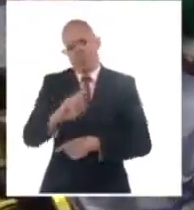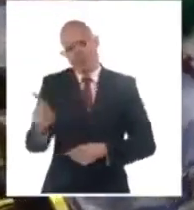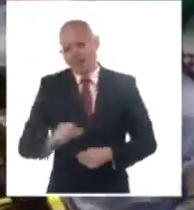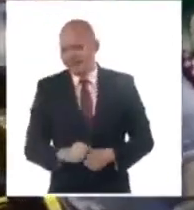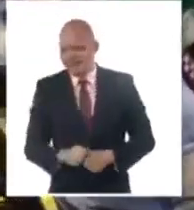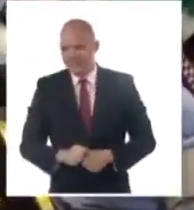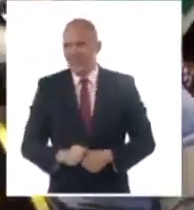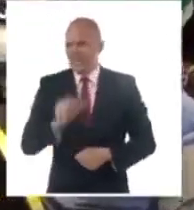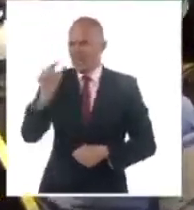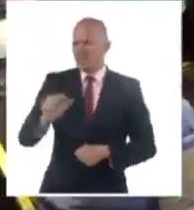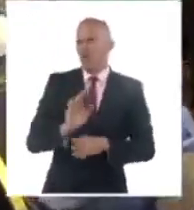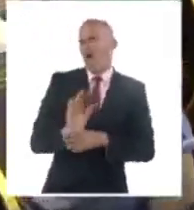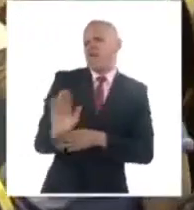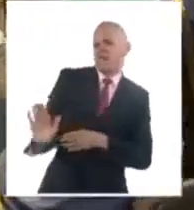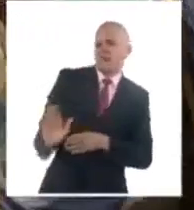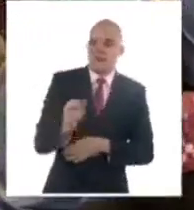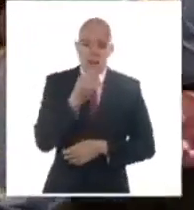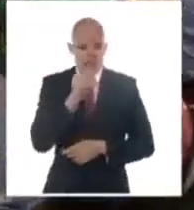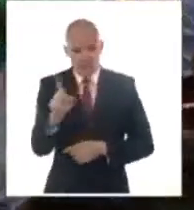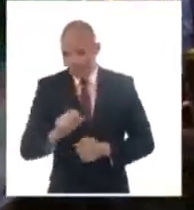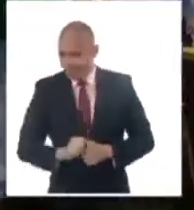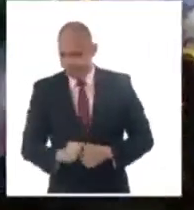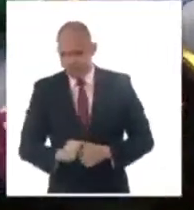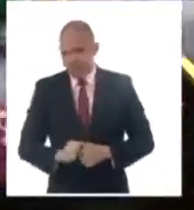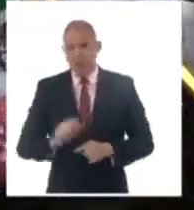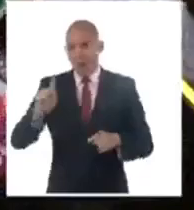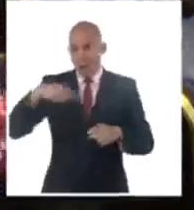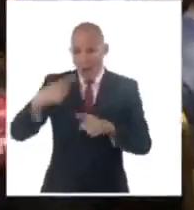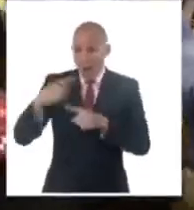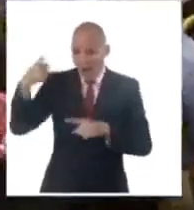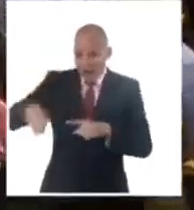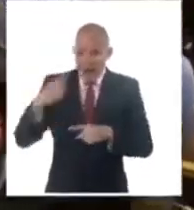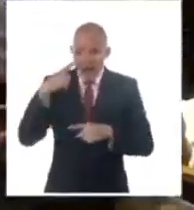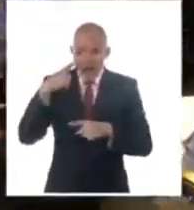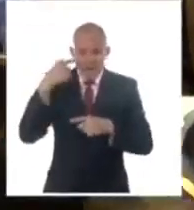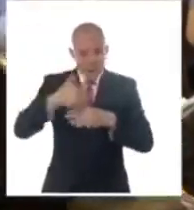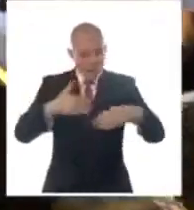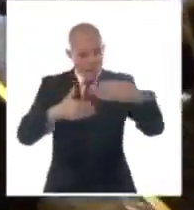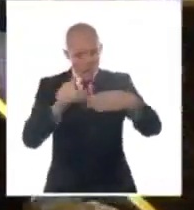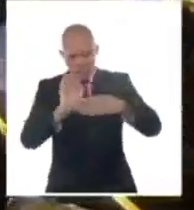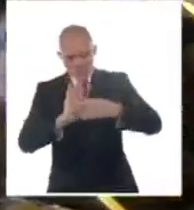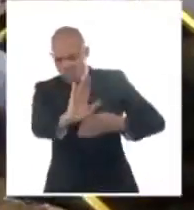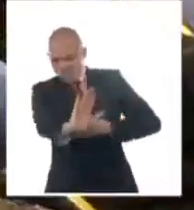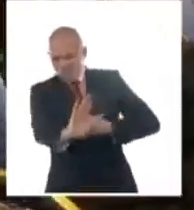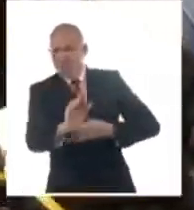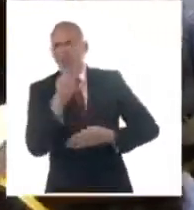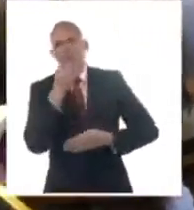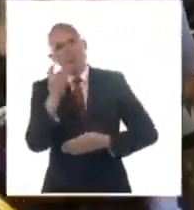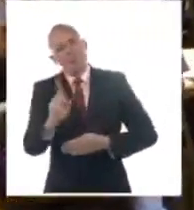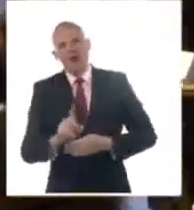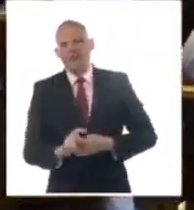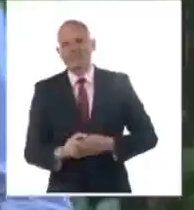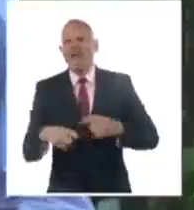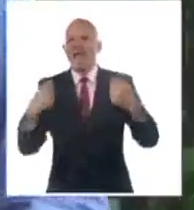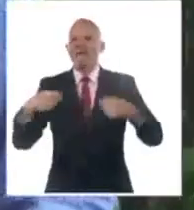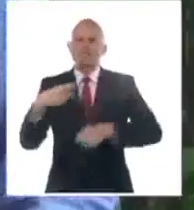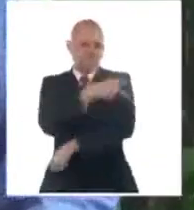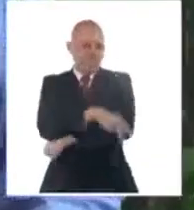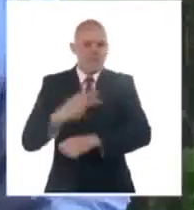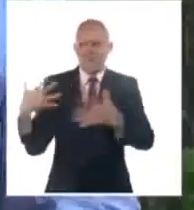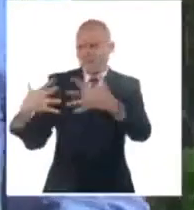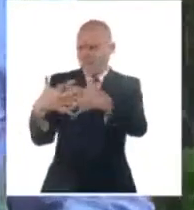mundo de exclusiones, no puede ser un mundo donde se construyan muros. Tiene que ser un mundo de solidaridad, de paz, de amistad,